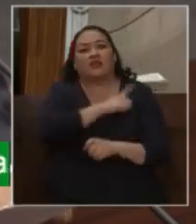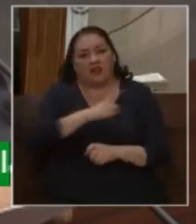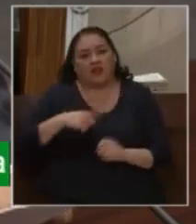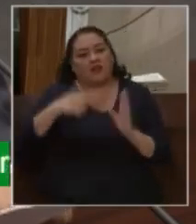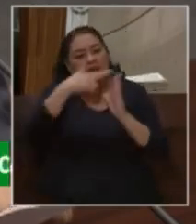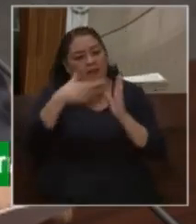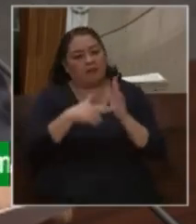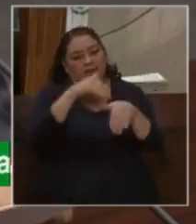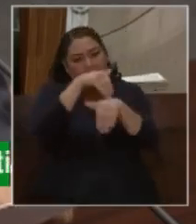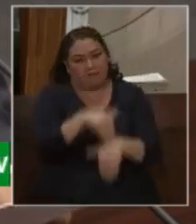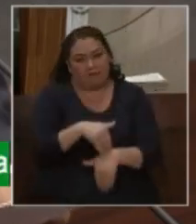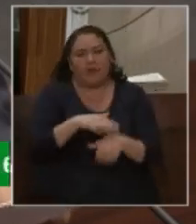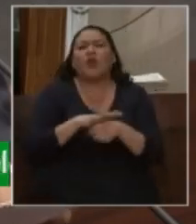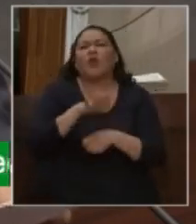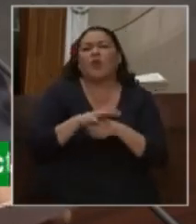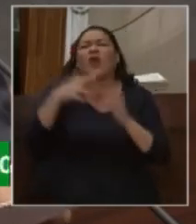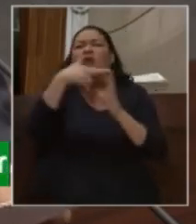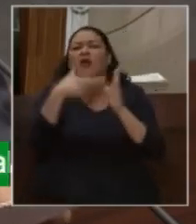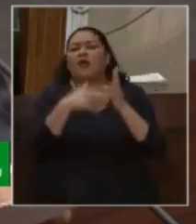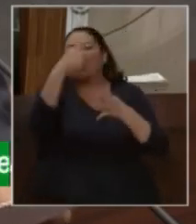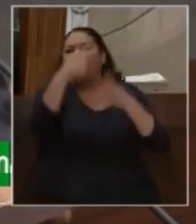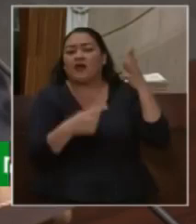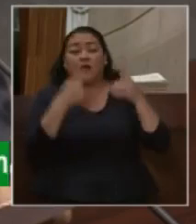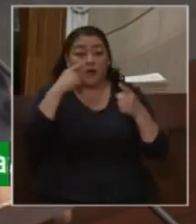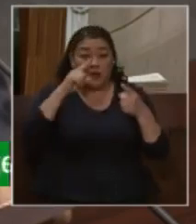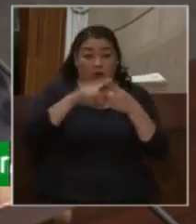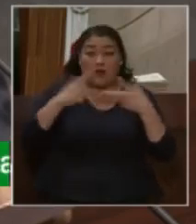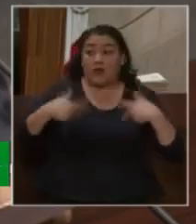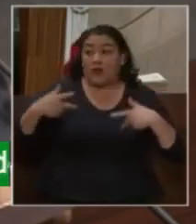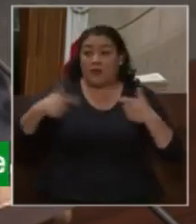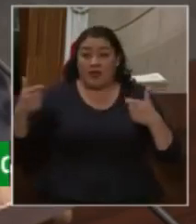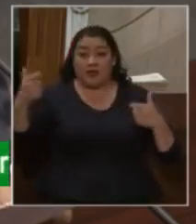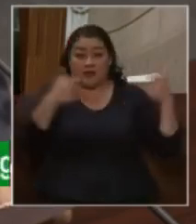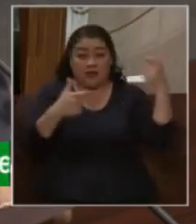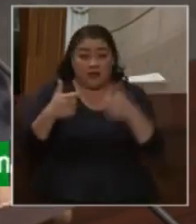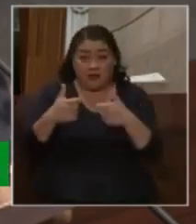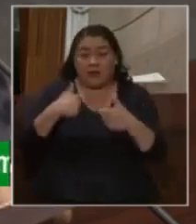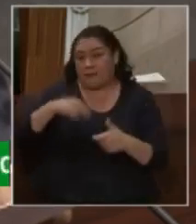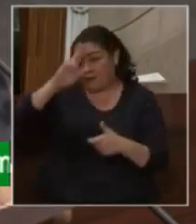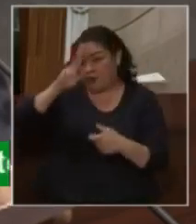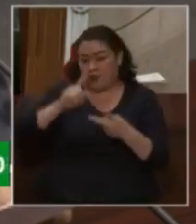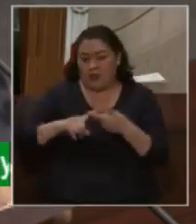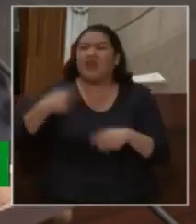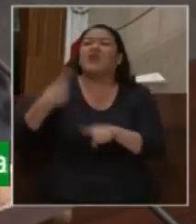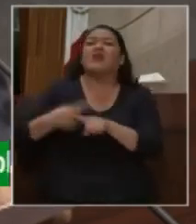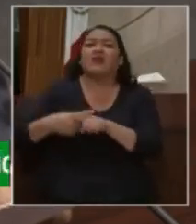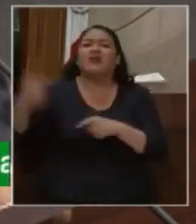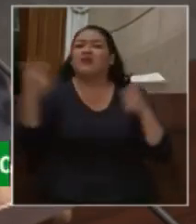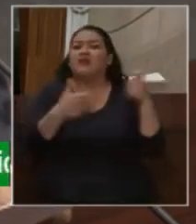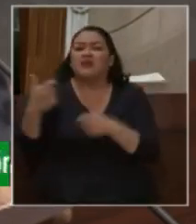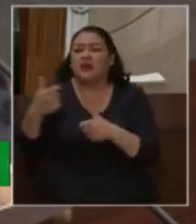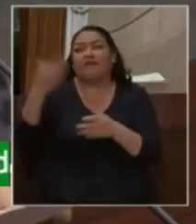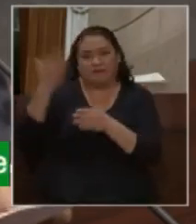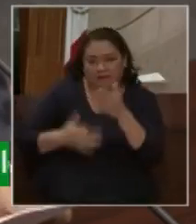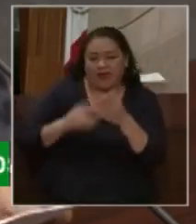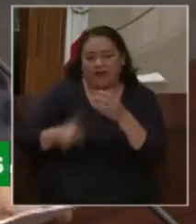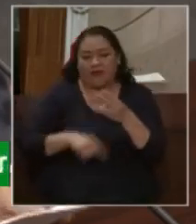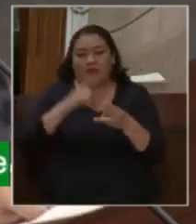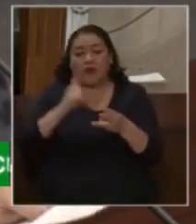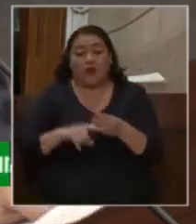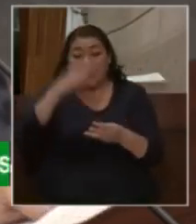fiscalización consistentes esencialmente en la recepción de aportaciones de ente prohibido y de personas no identificadas, la omisión de informar